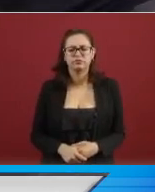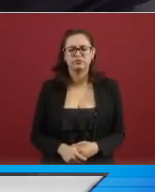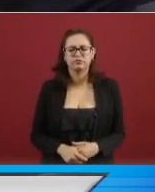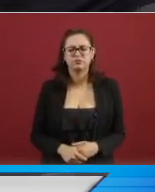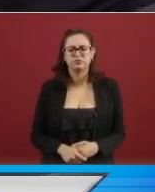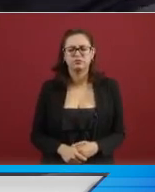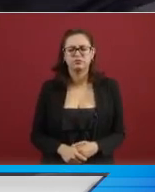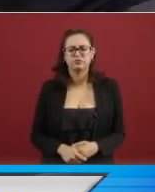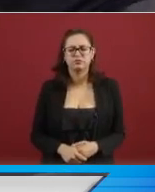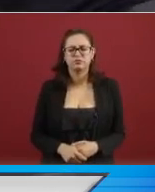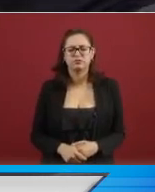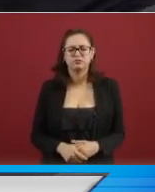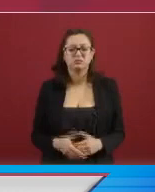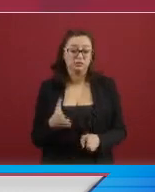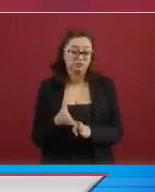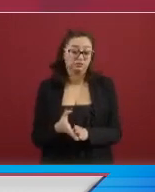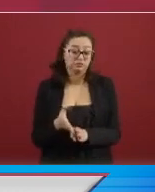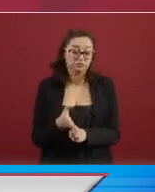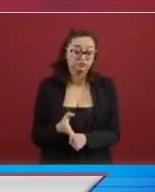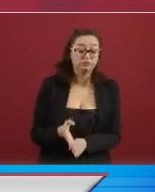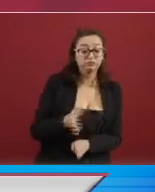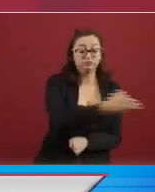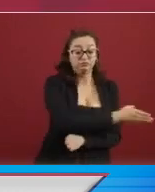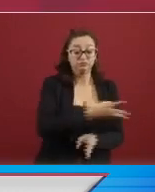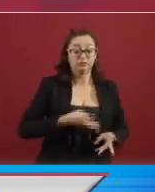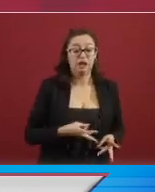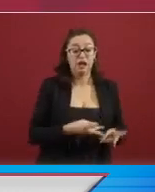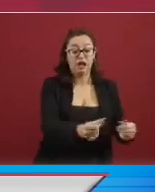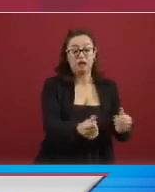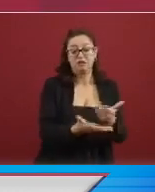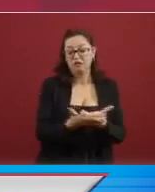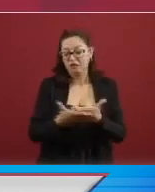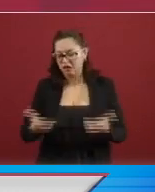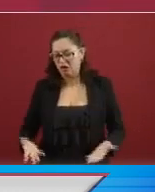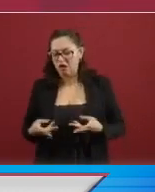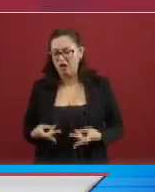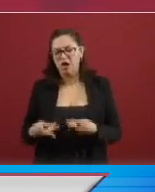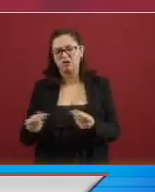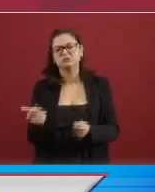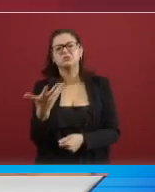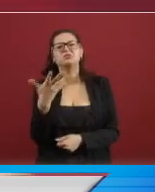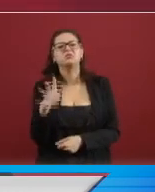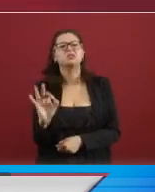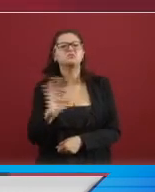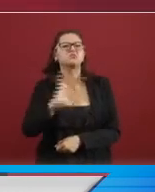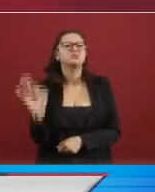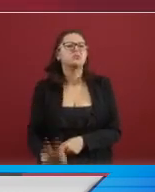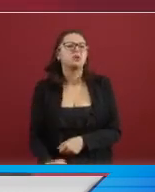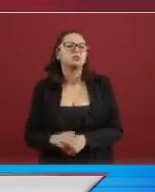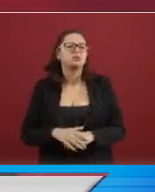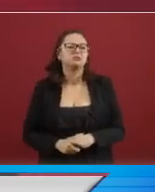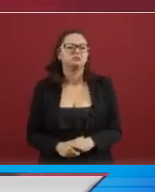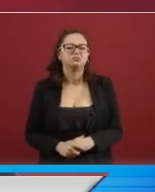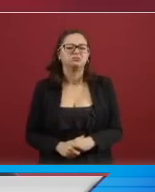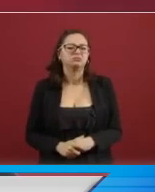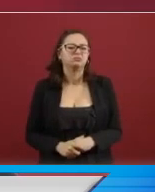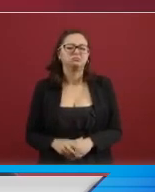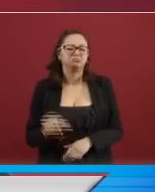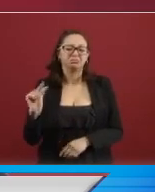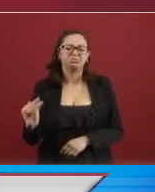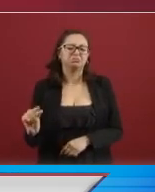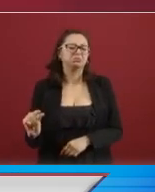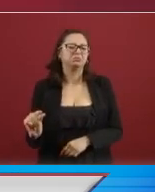decreto recibían un sueldo equivalente al de un secretario de Estado. Contaban con personal con un presupuesto de 50 millones de pesos para cada